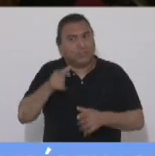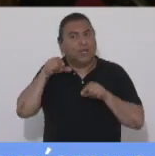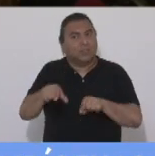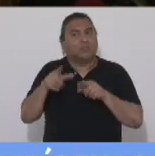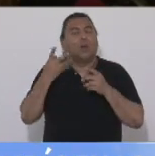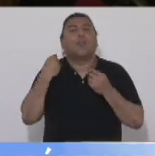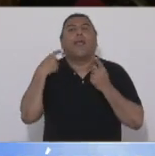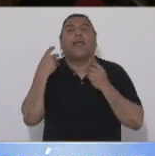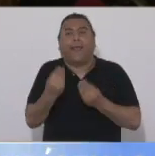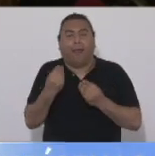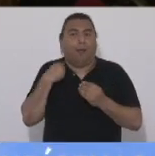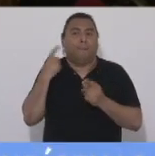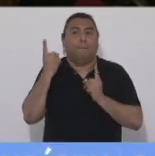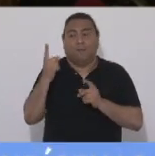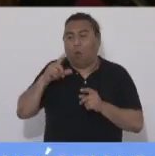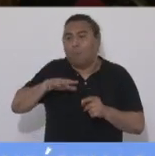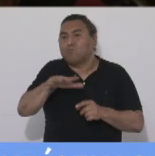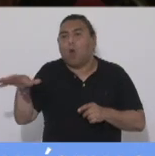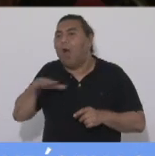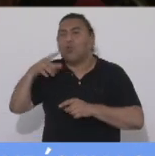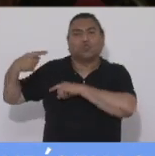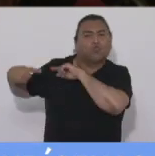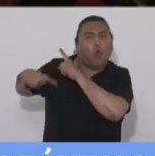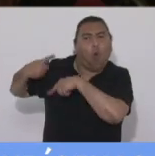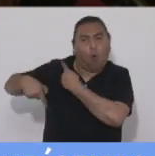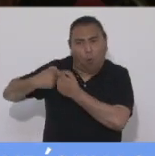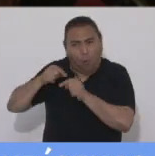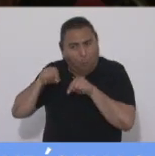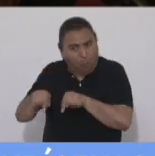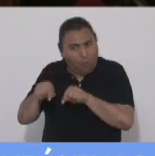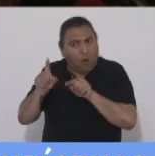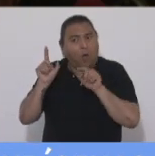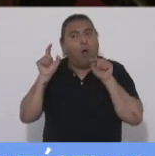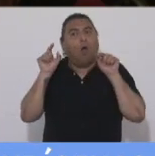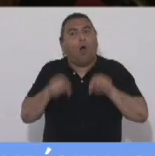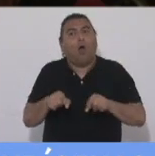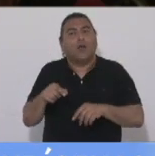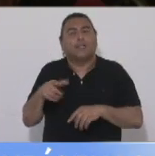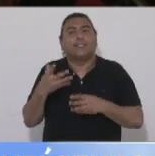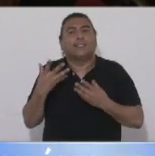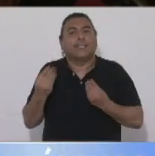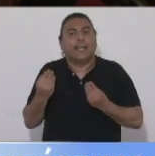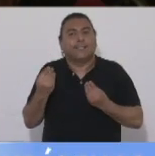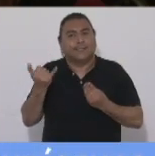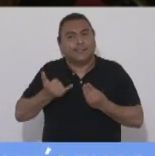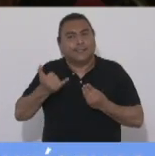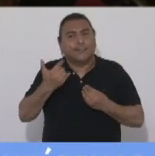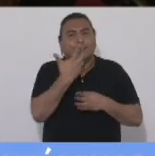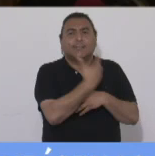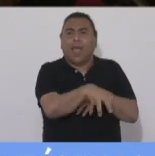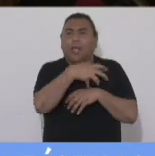pueblos comunitarios, que hoy es bandera en muchos sectores de las